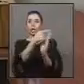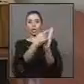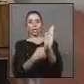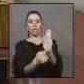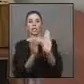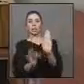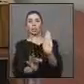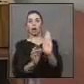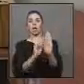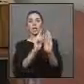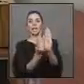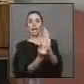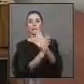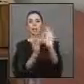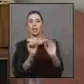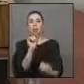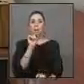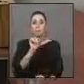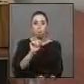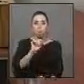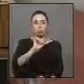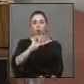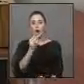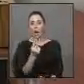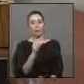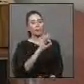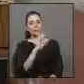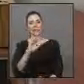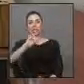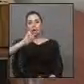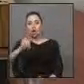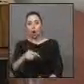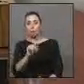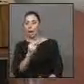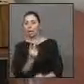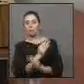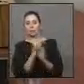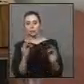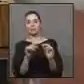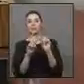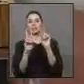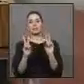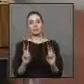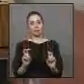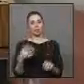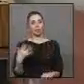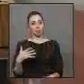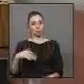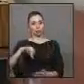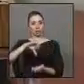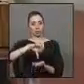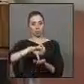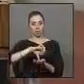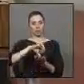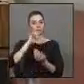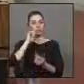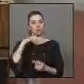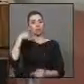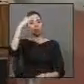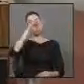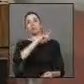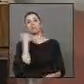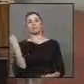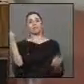un solo punto ni una coma. Eso es, derechamente, llevar este tema tan relevante para el país directamente al